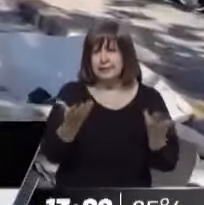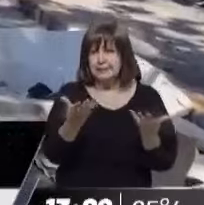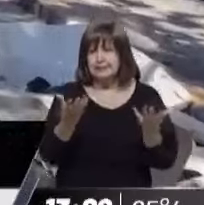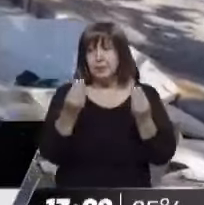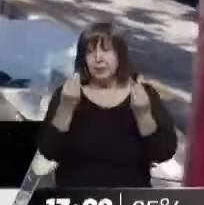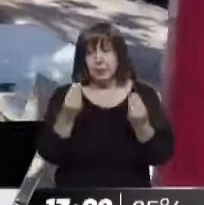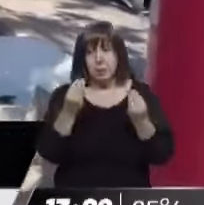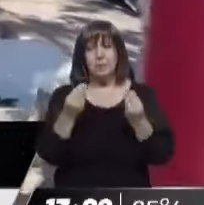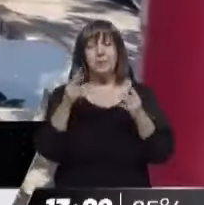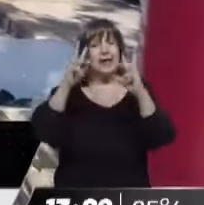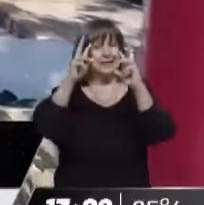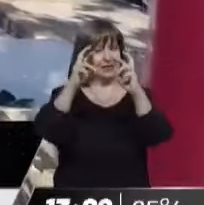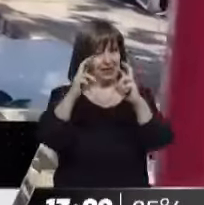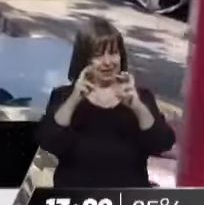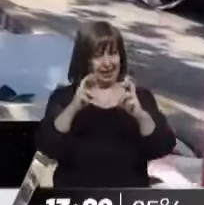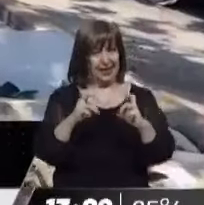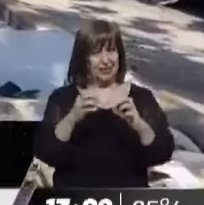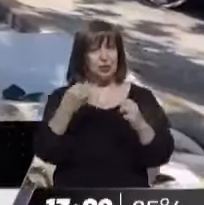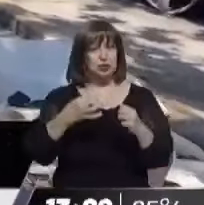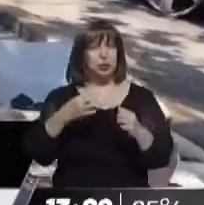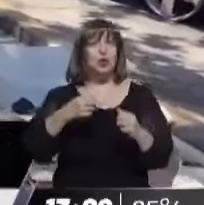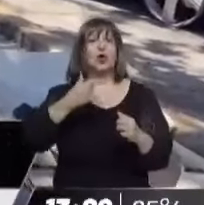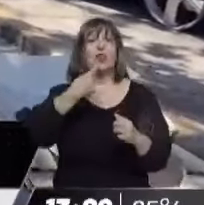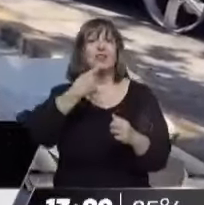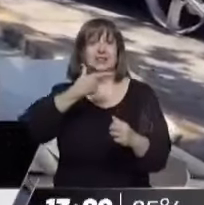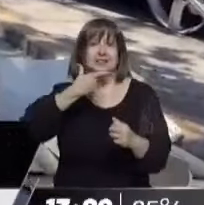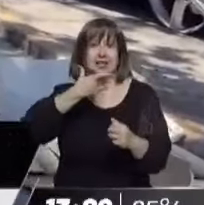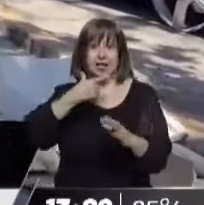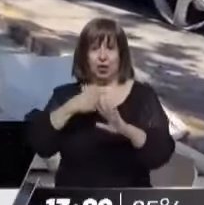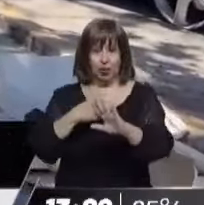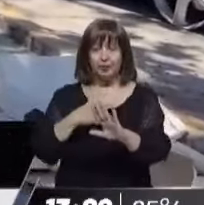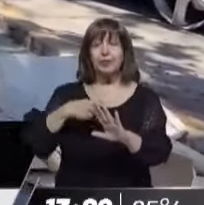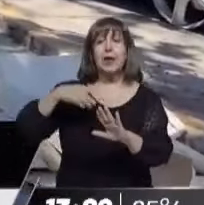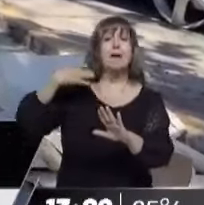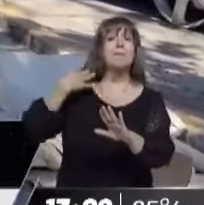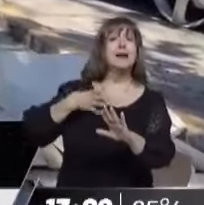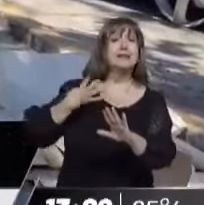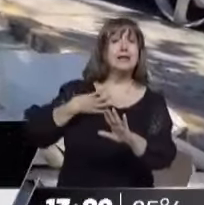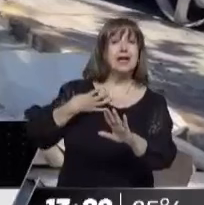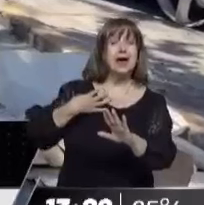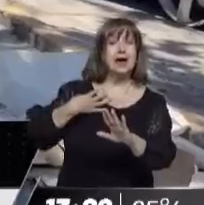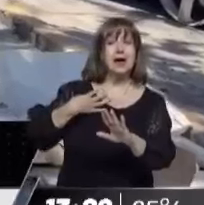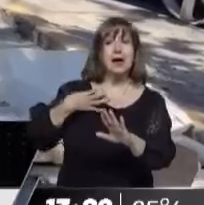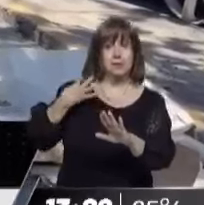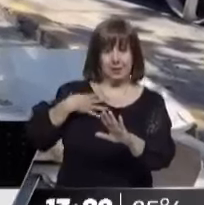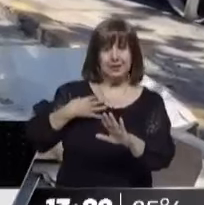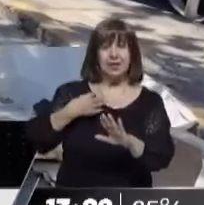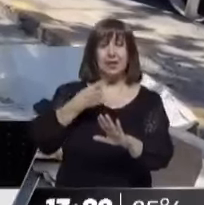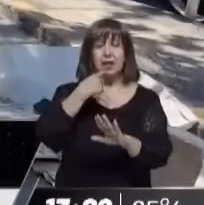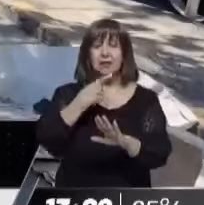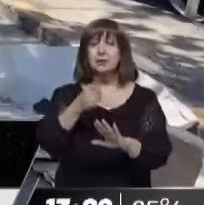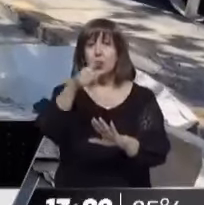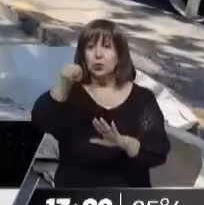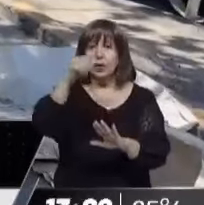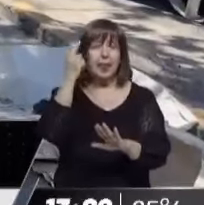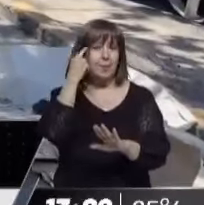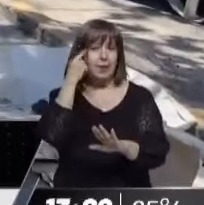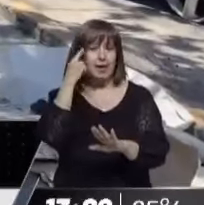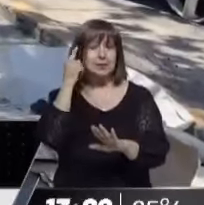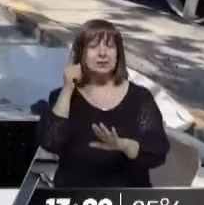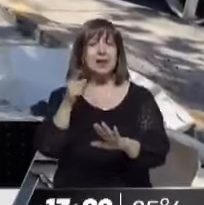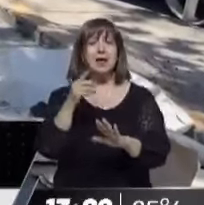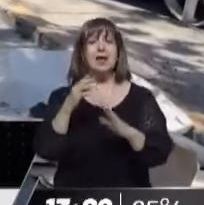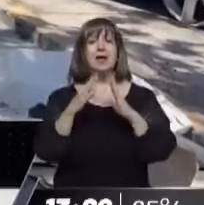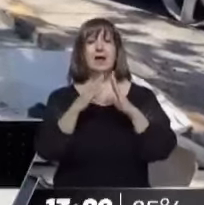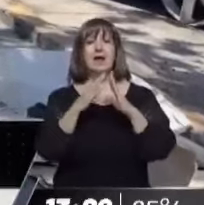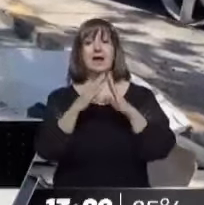También seguramente conocemos esto, no, pero pensás, ahora otras Sergio, conexiones. Sí, Marce, perdón. Sí, no, digo, piensen que él vivía en el